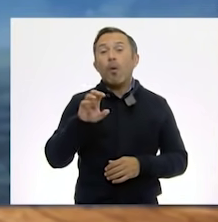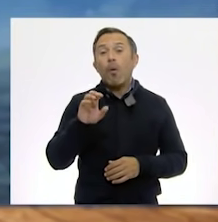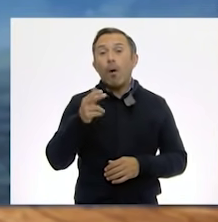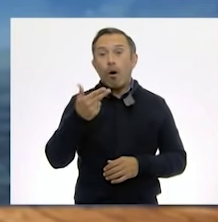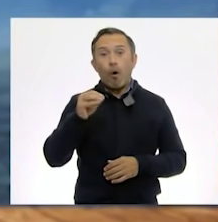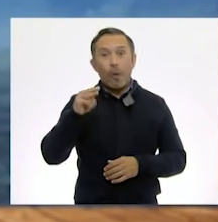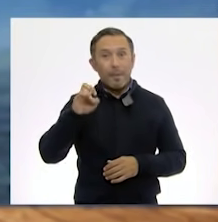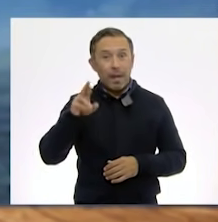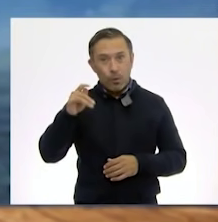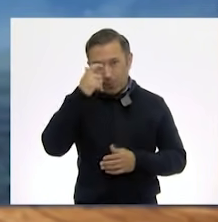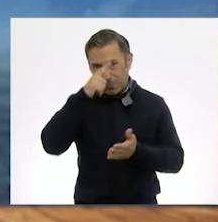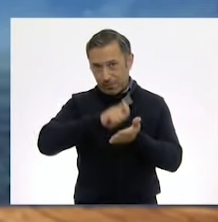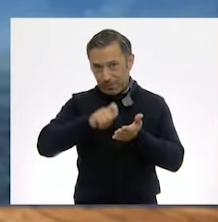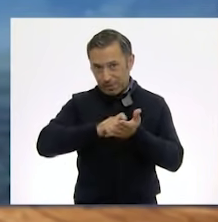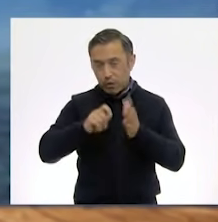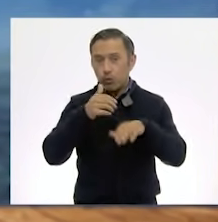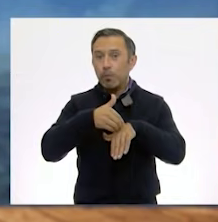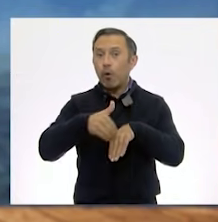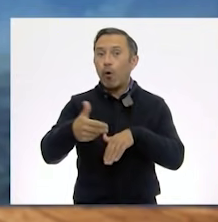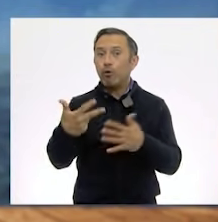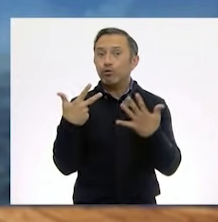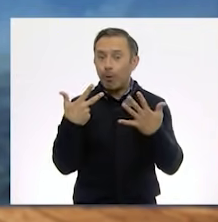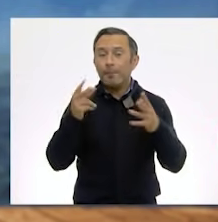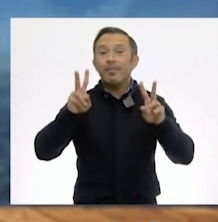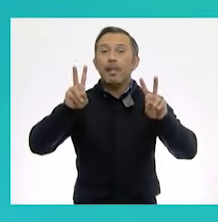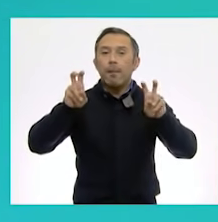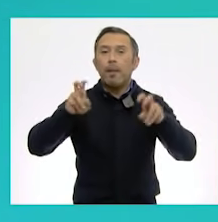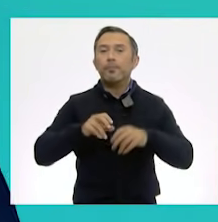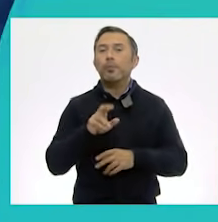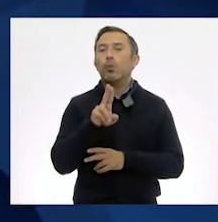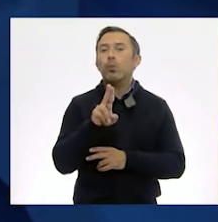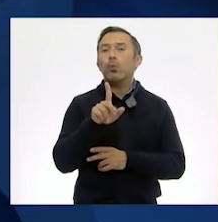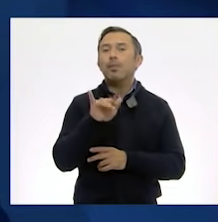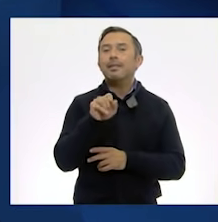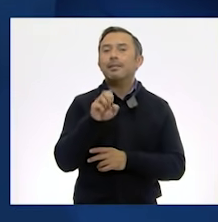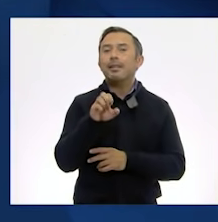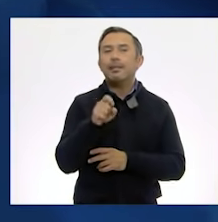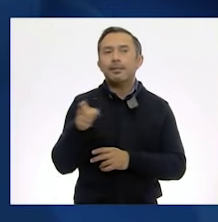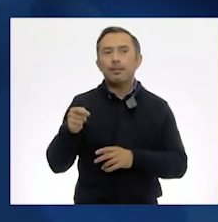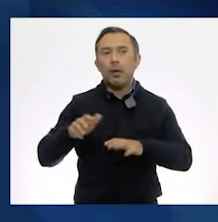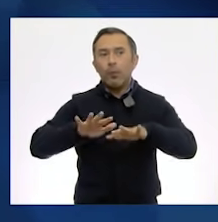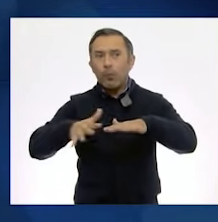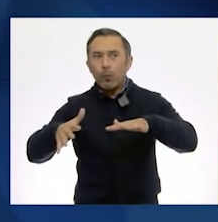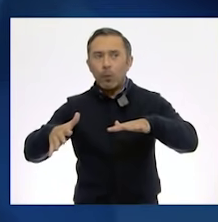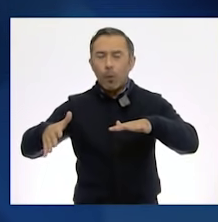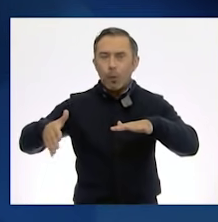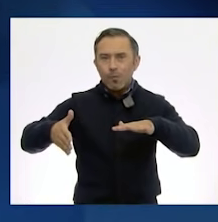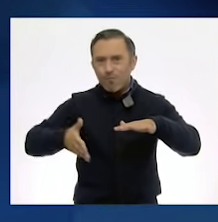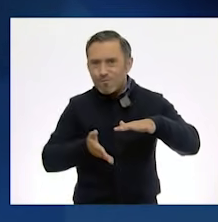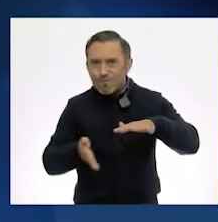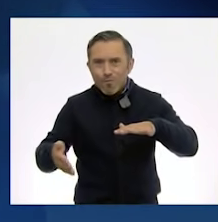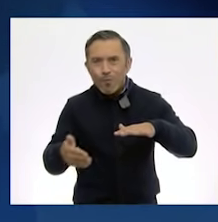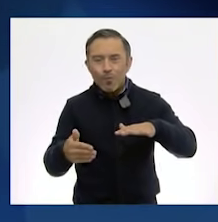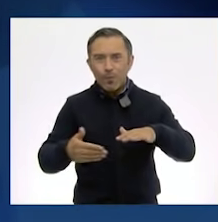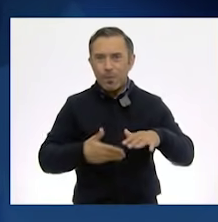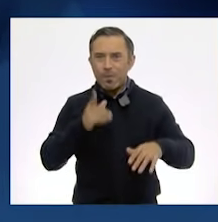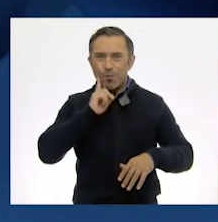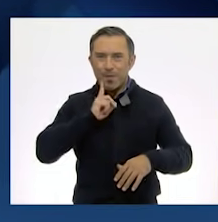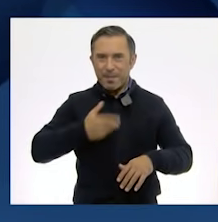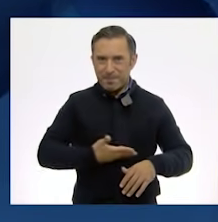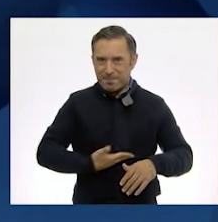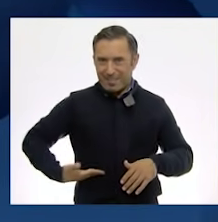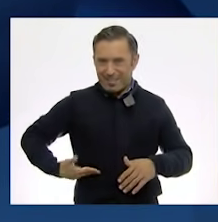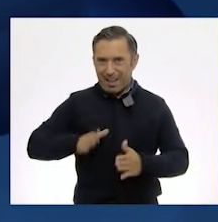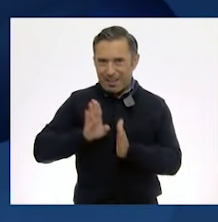el canto 8, titulado Ulises y las sirenas. Ulises y las sirenas. Entre los peligros de que Circe